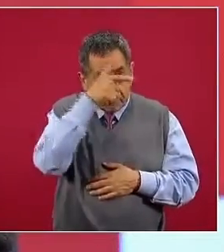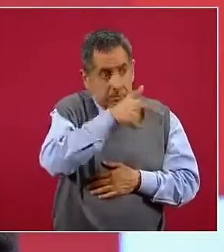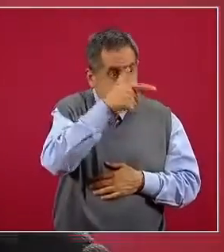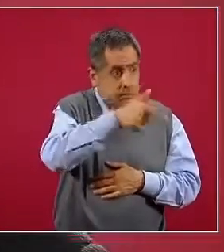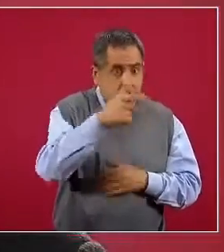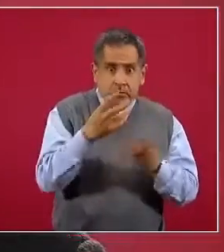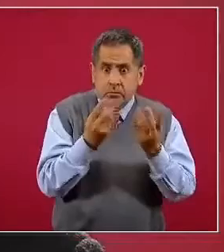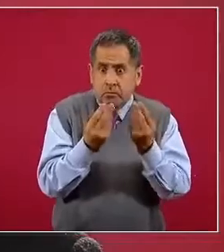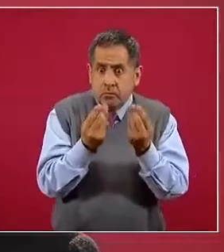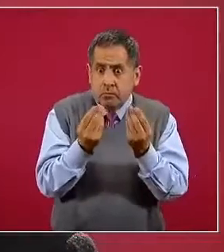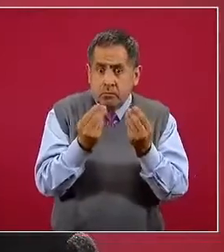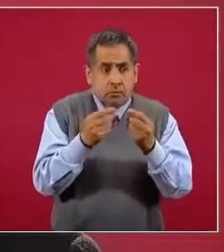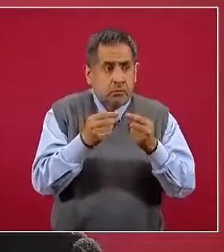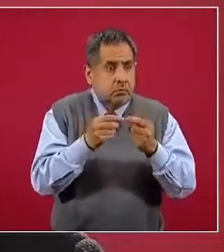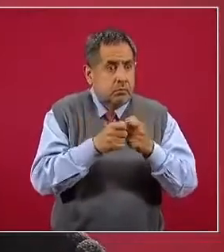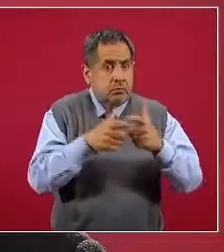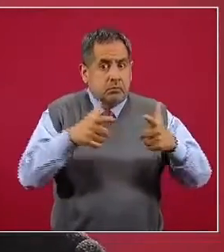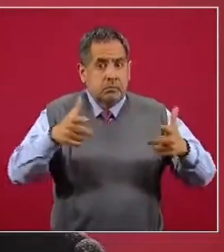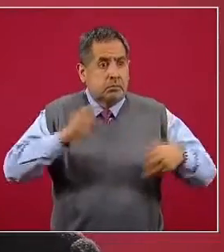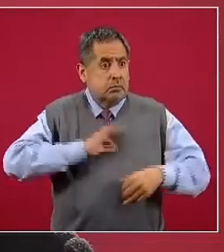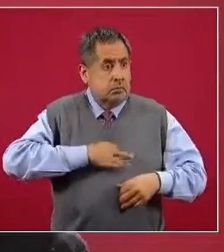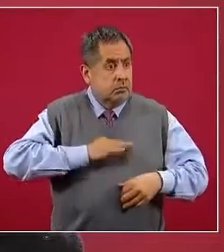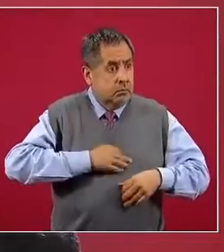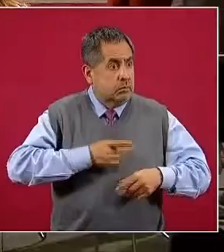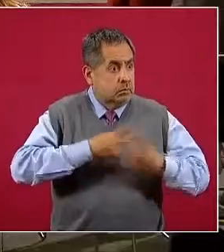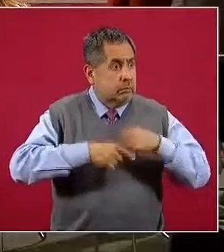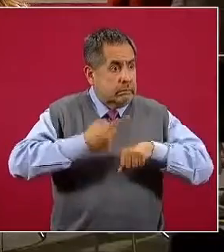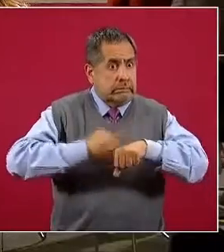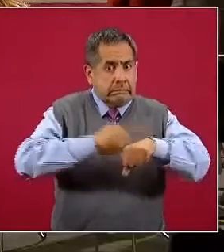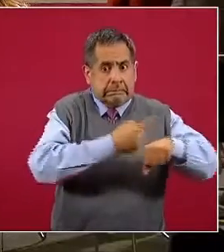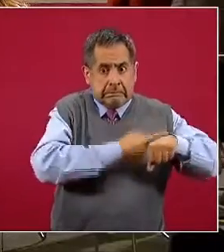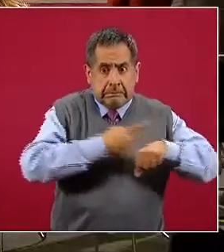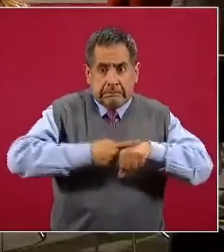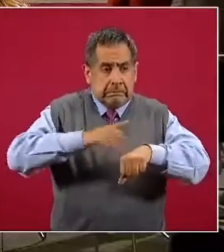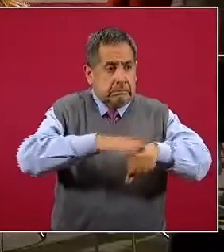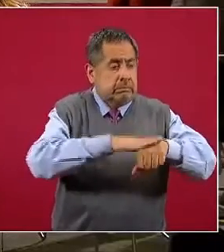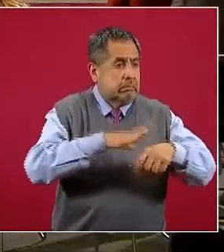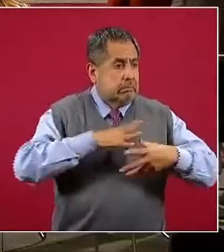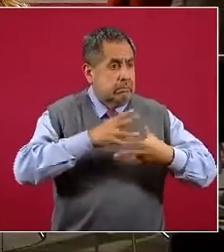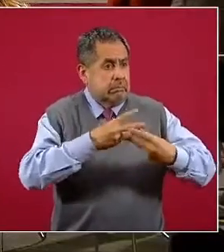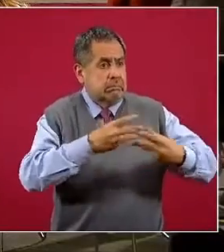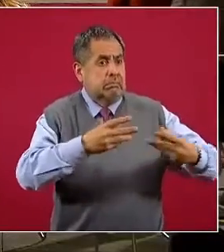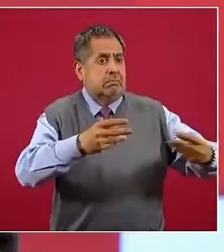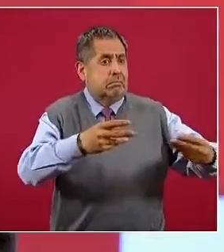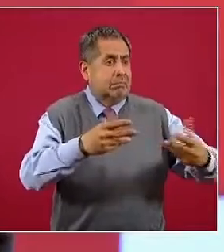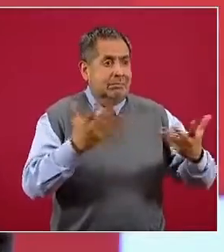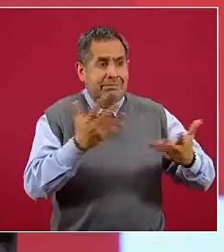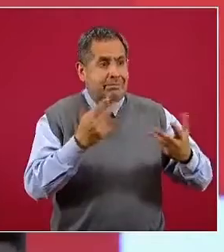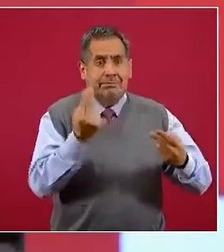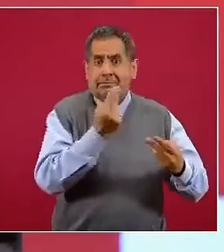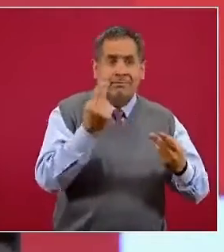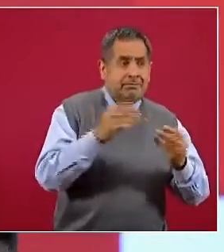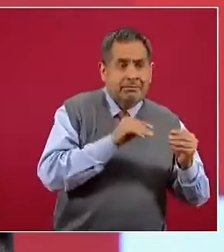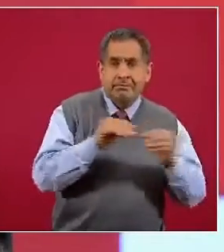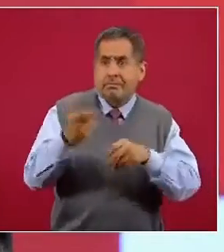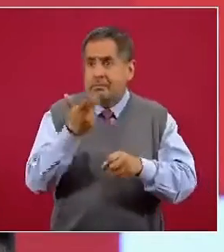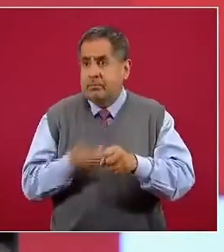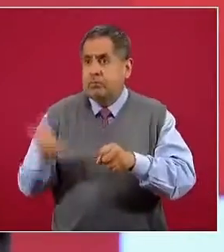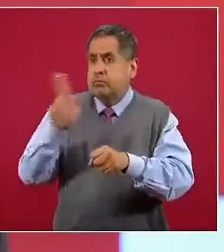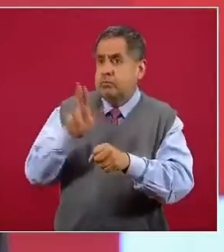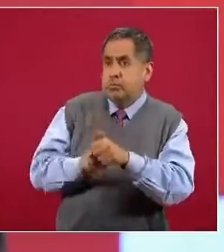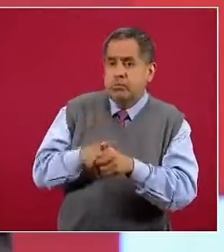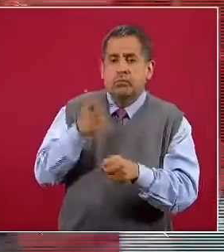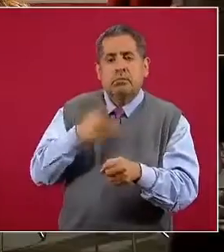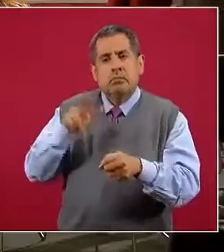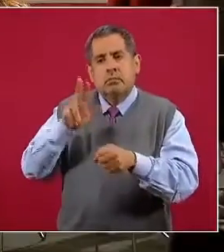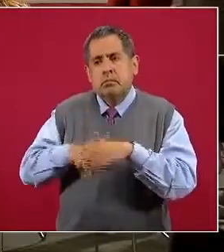personas enfermas que necesitan hospitalización, comparado con la velocidad a que se curan las personas